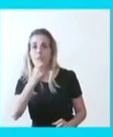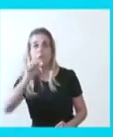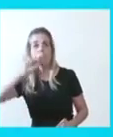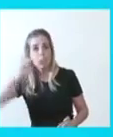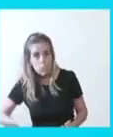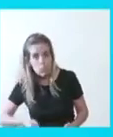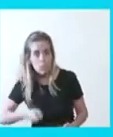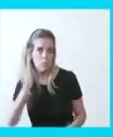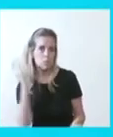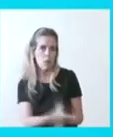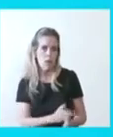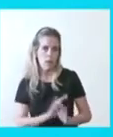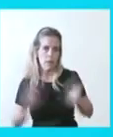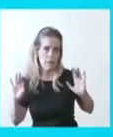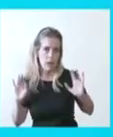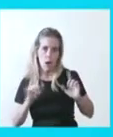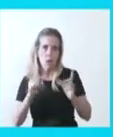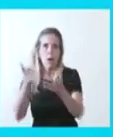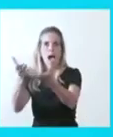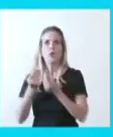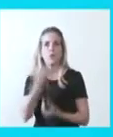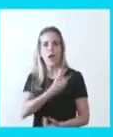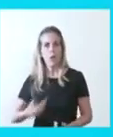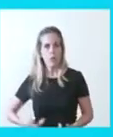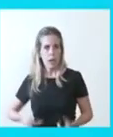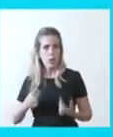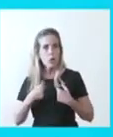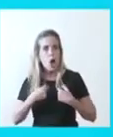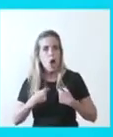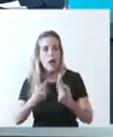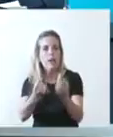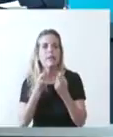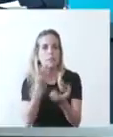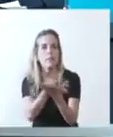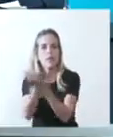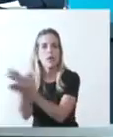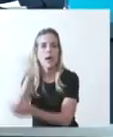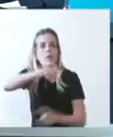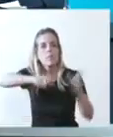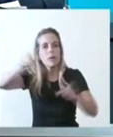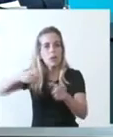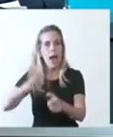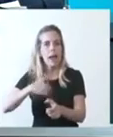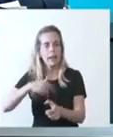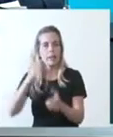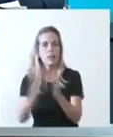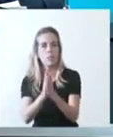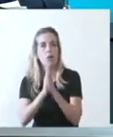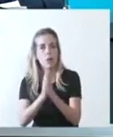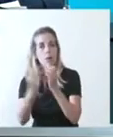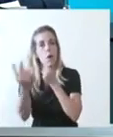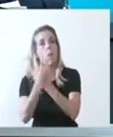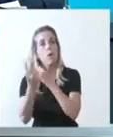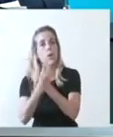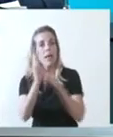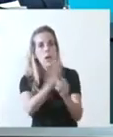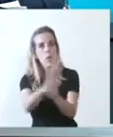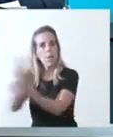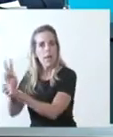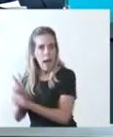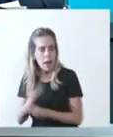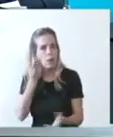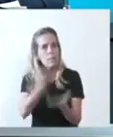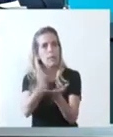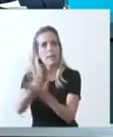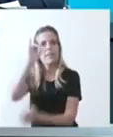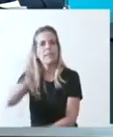esto. Necesito que los argentinos nos cuidemos y exigeamos a los responsables que cuiden